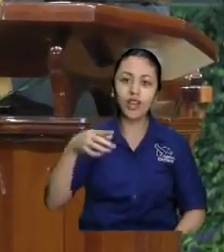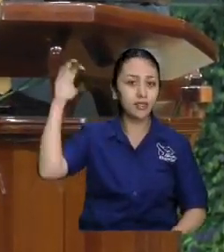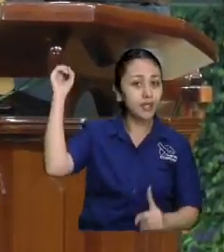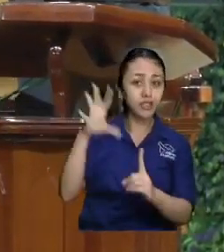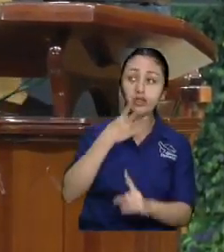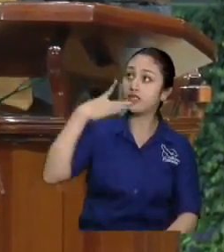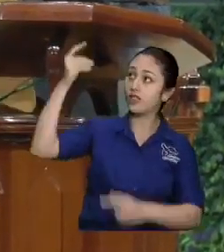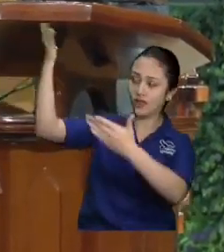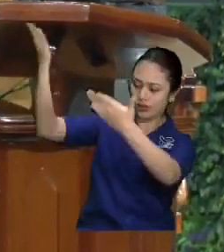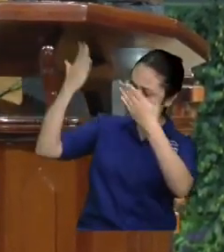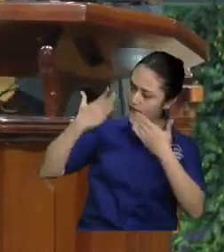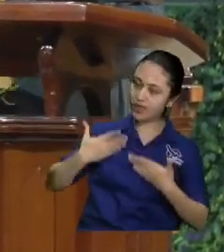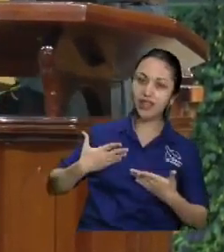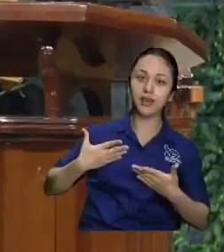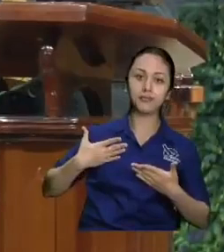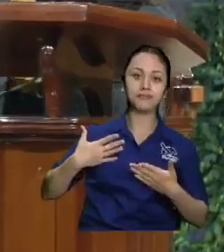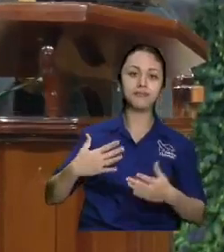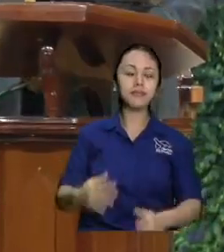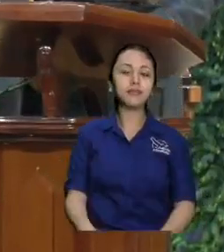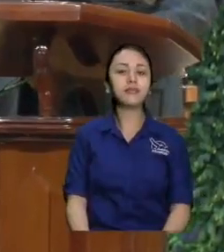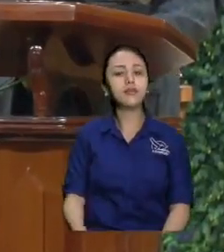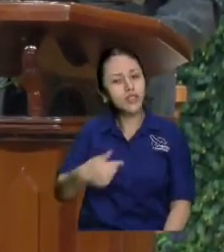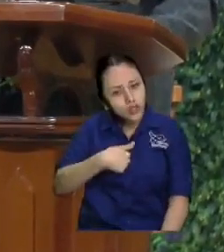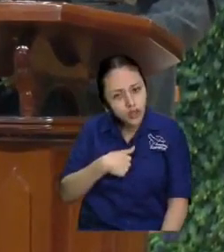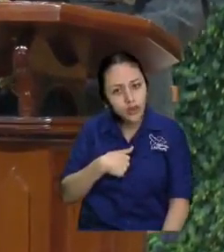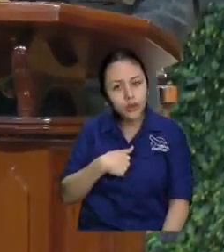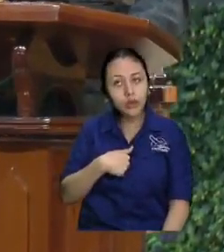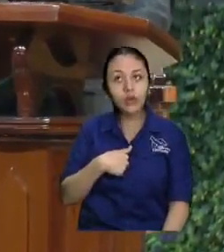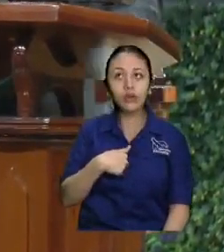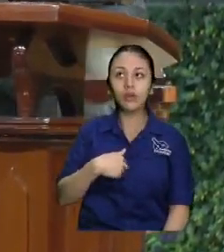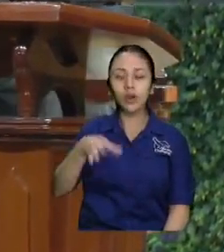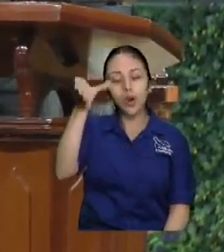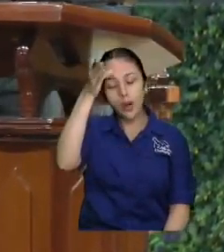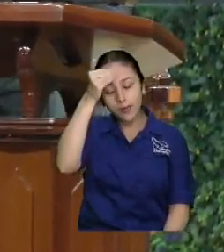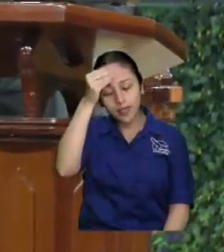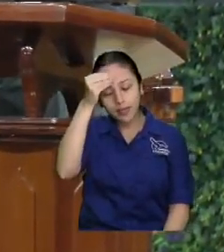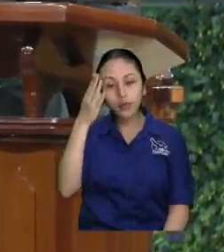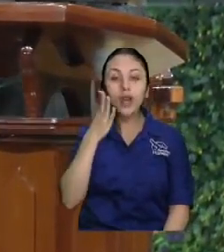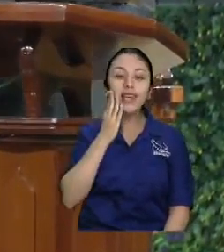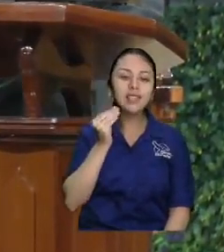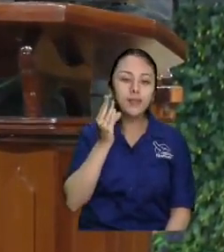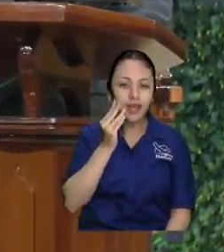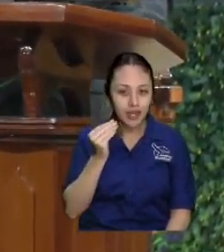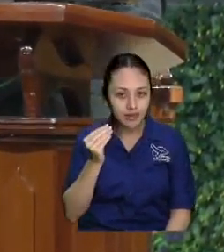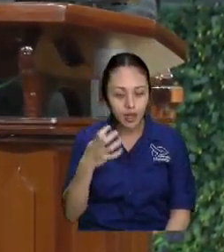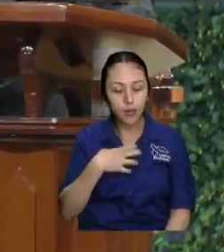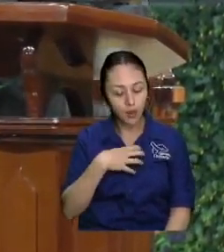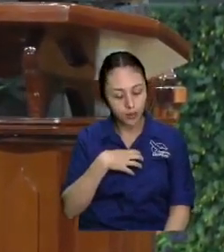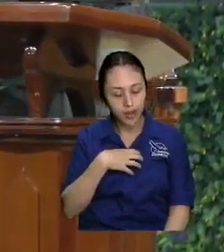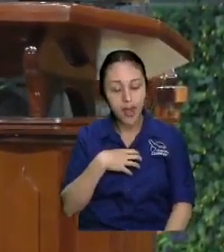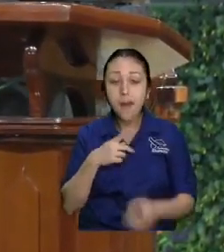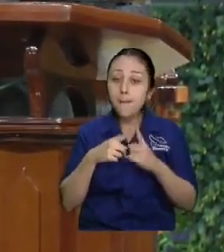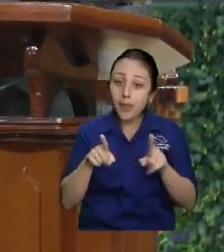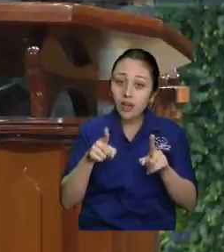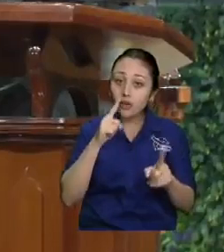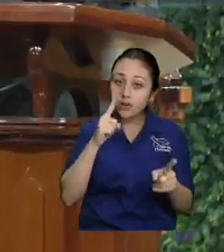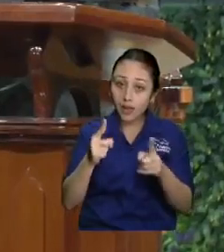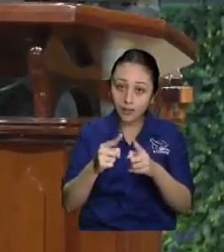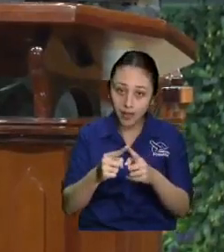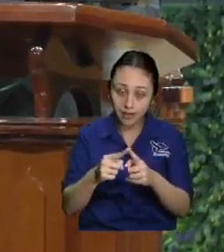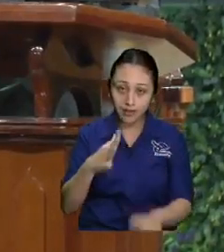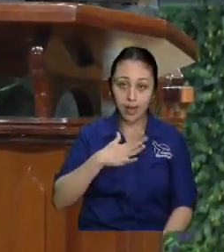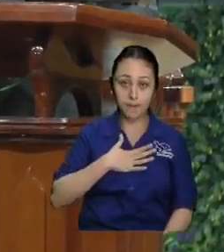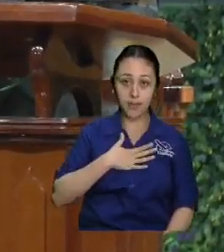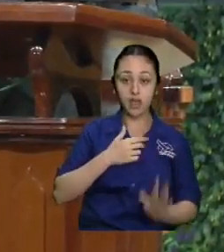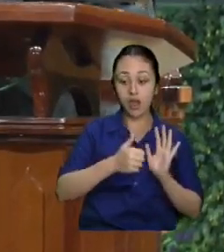¿verdad? ¿De dónde aprendí eso? Bueno, por experiencia propia, pero también la administración de mi